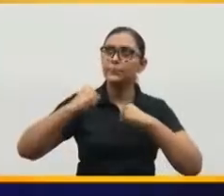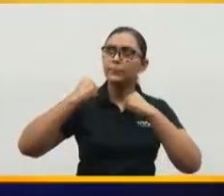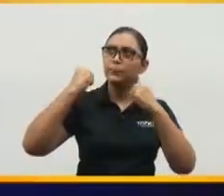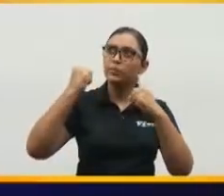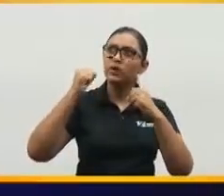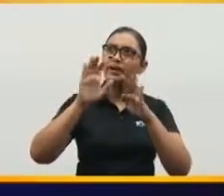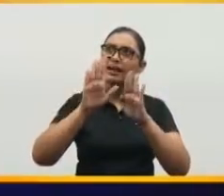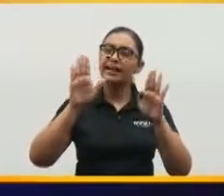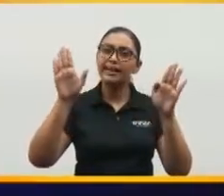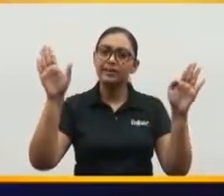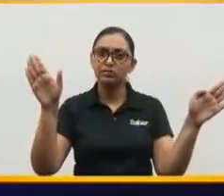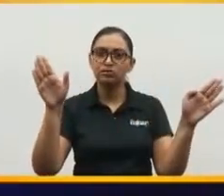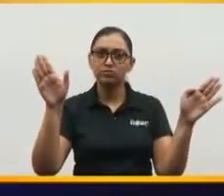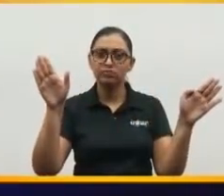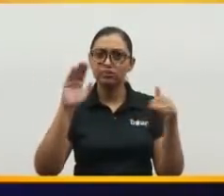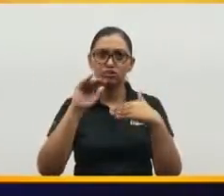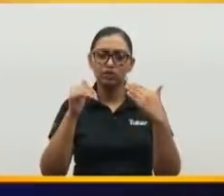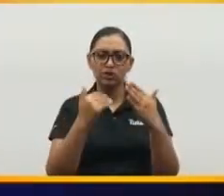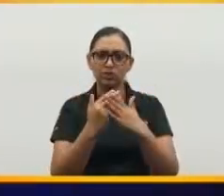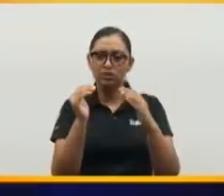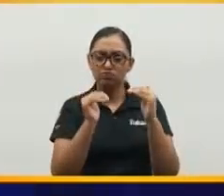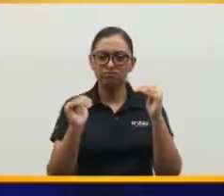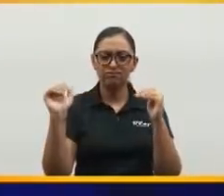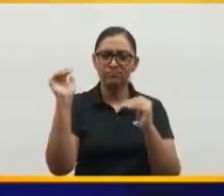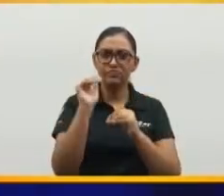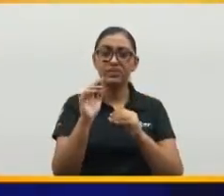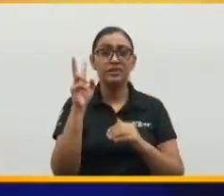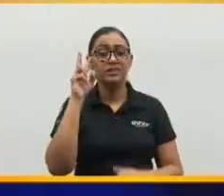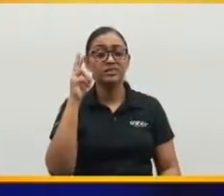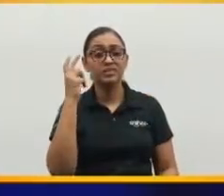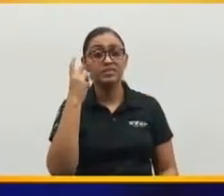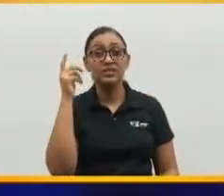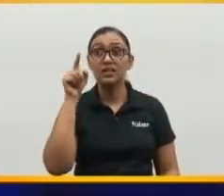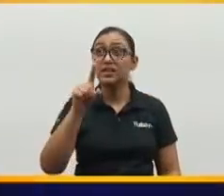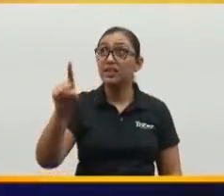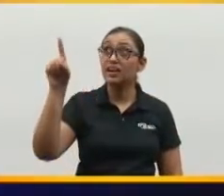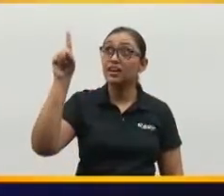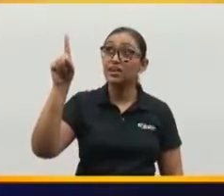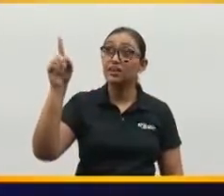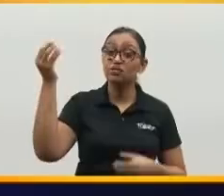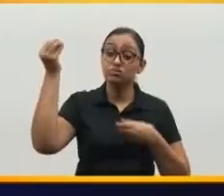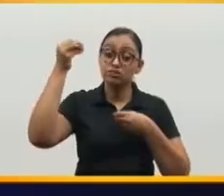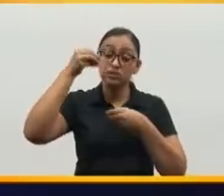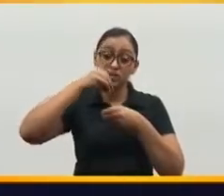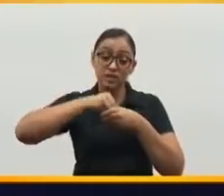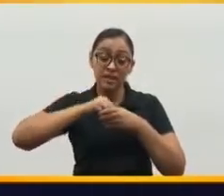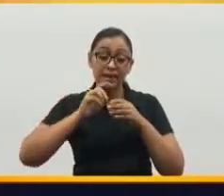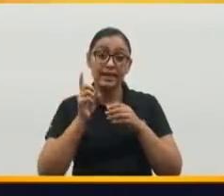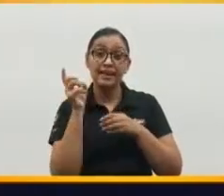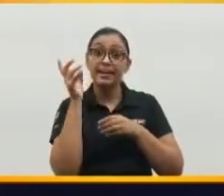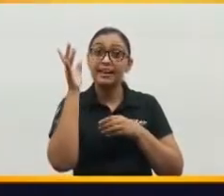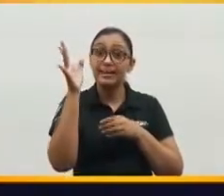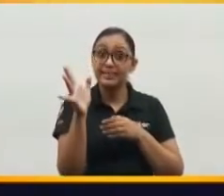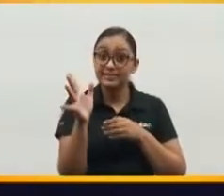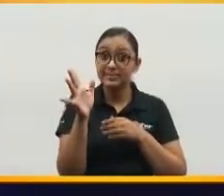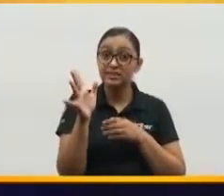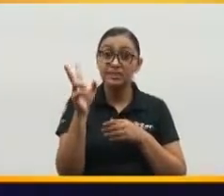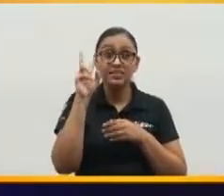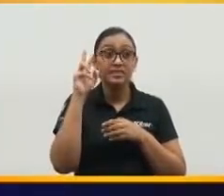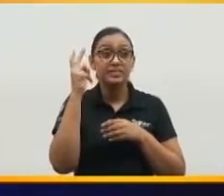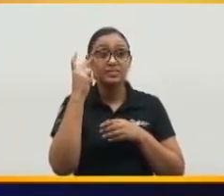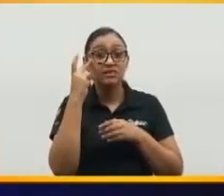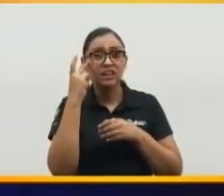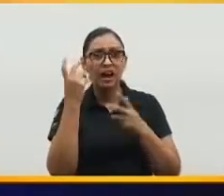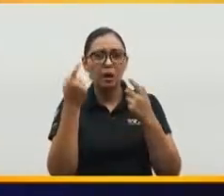de Jesús sobre la naturaleza. Eso significa que Dios, a través de Cristo, tiene poder para hacer retroceder cualquier cosa que la